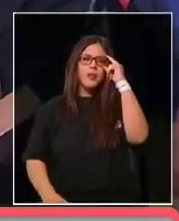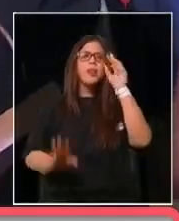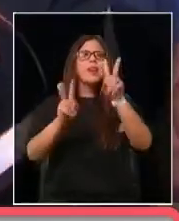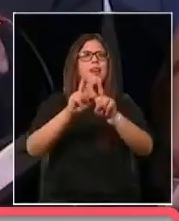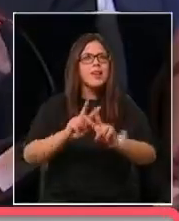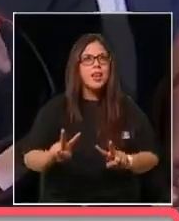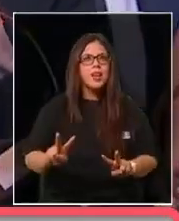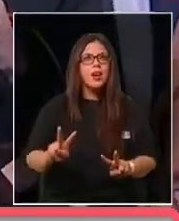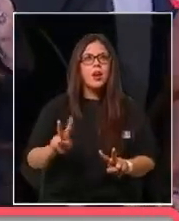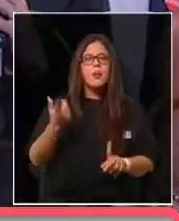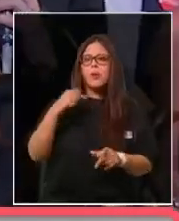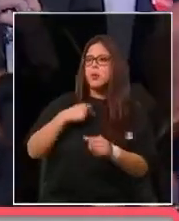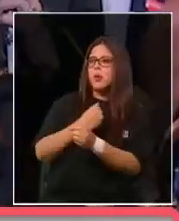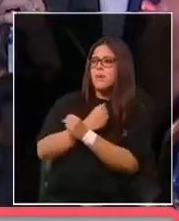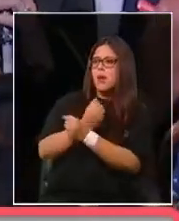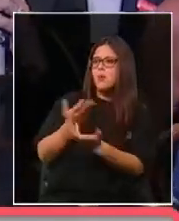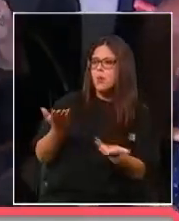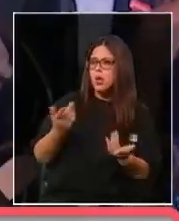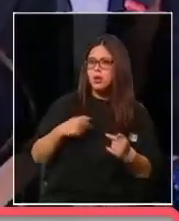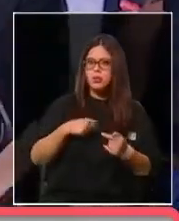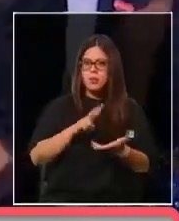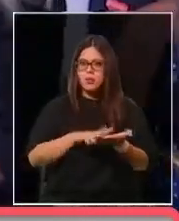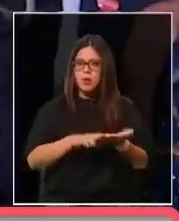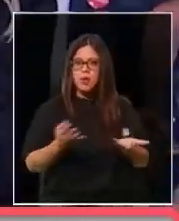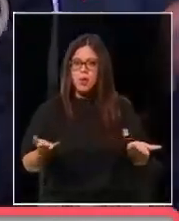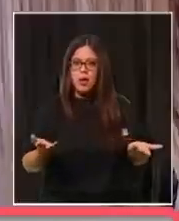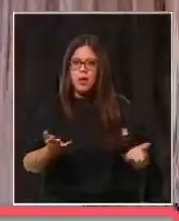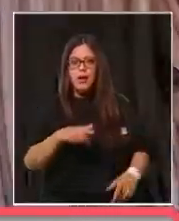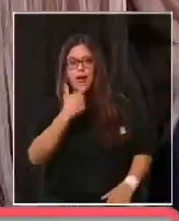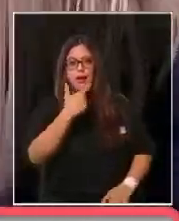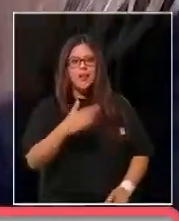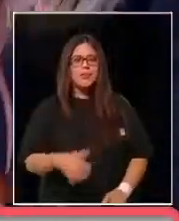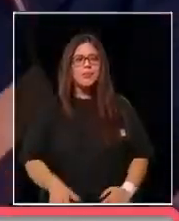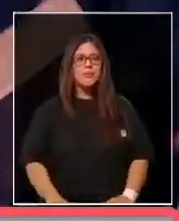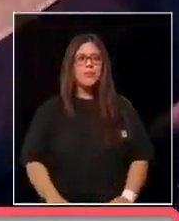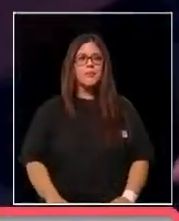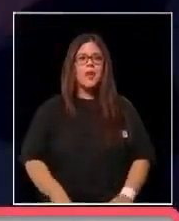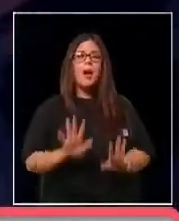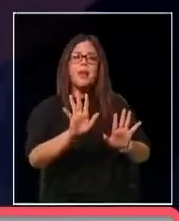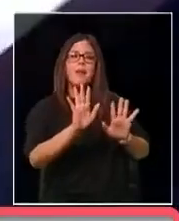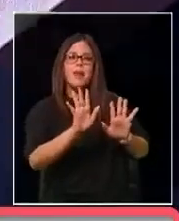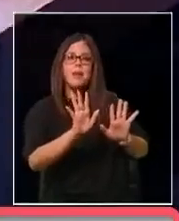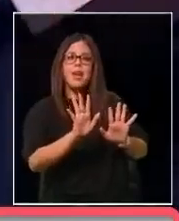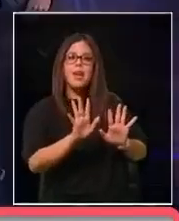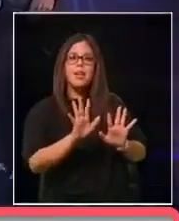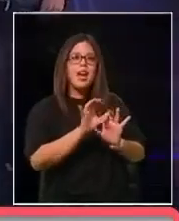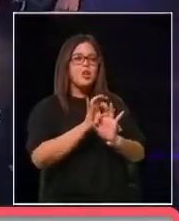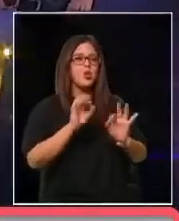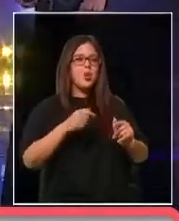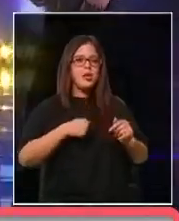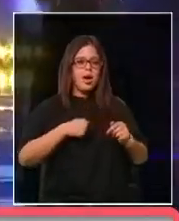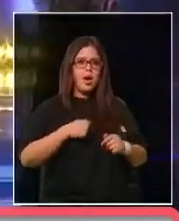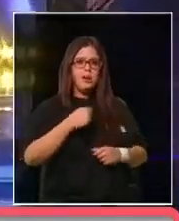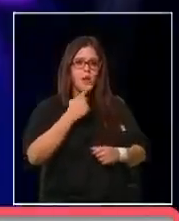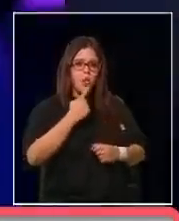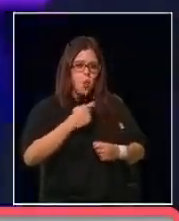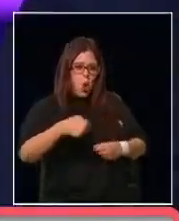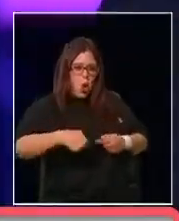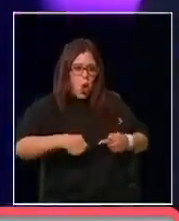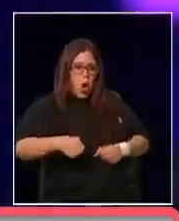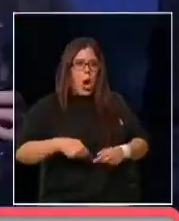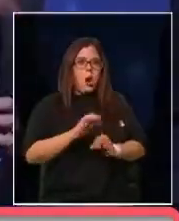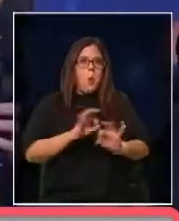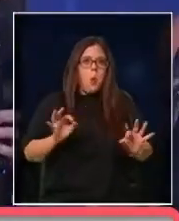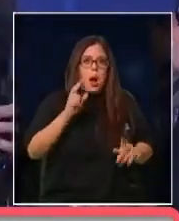Pepo, cálmate. Pepo, mi amor, si estoy tocando nomás. A ver, no, es que yo nunca, nunca sentí tan duro. Pero mira,